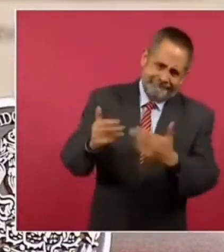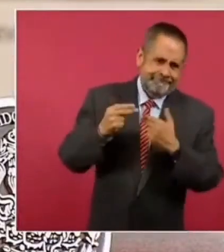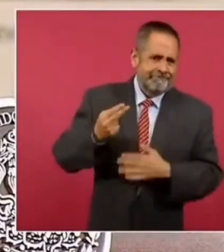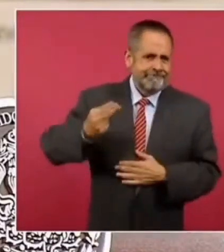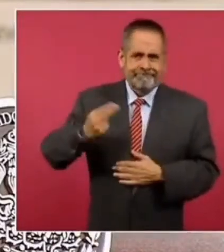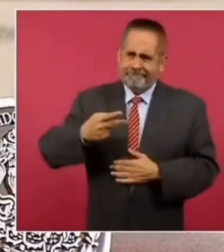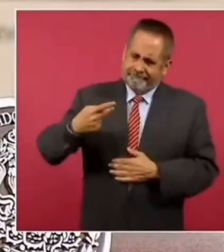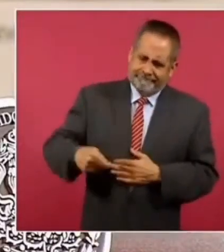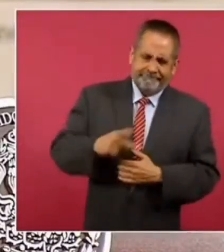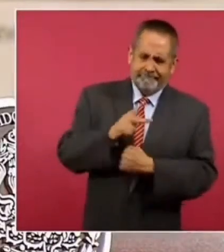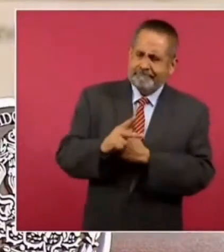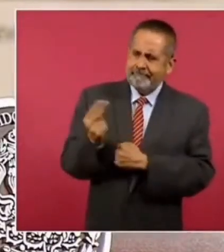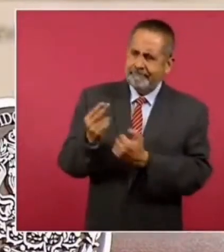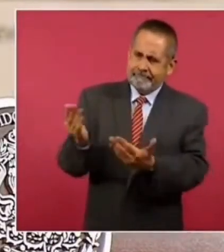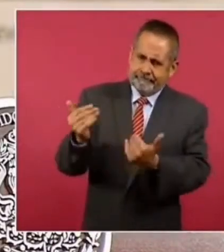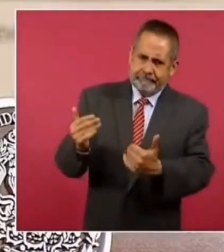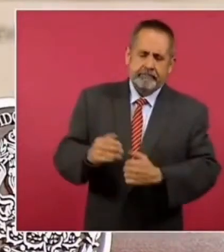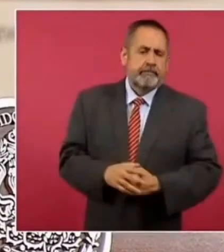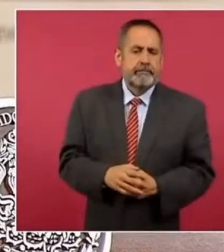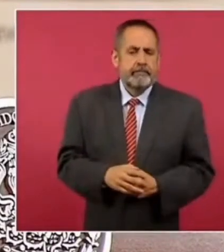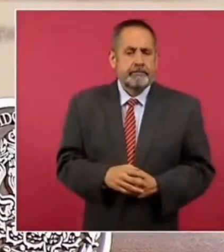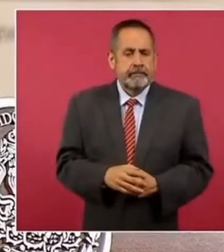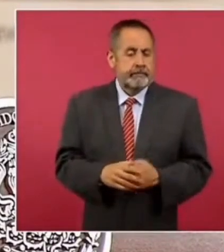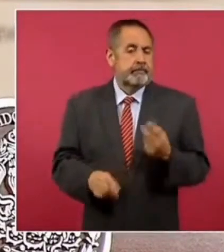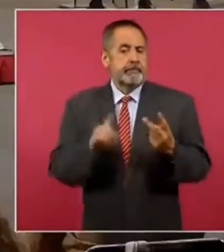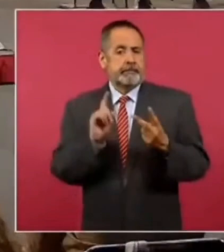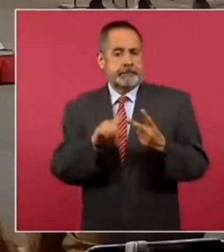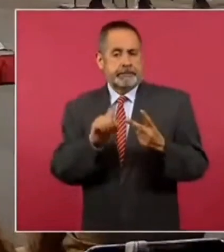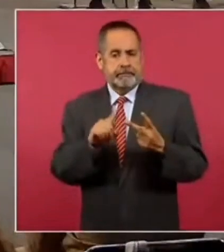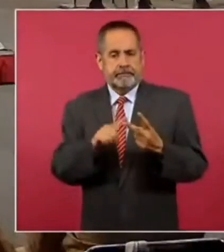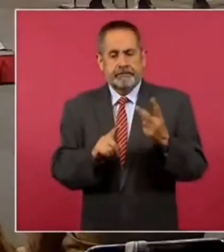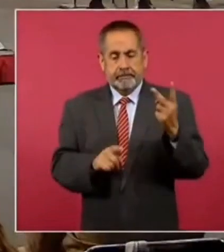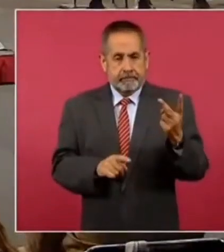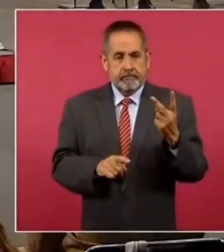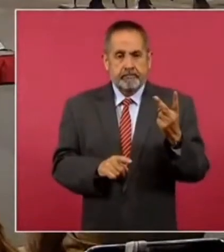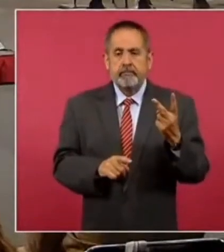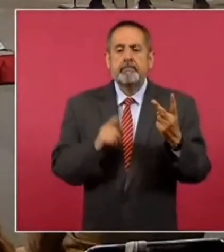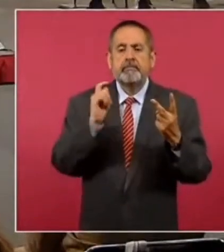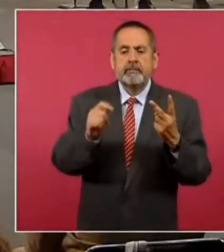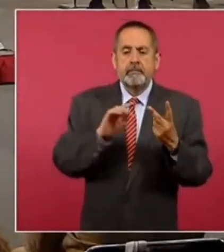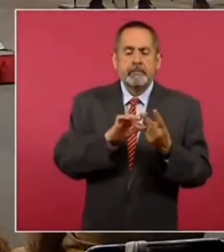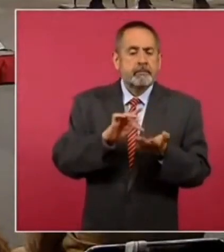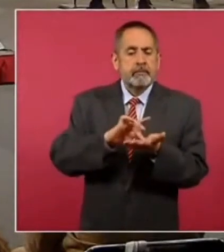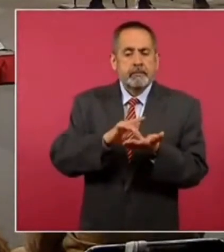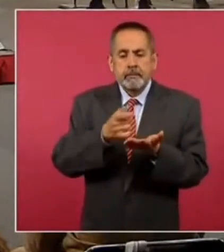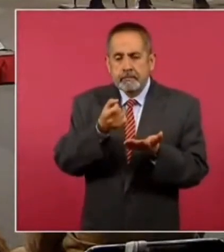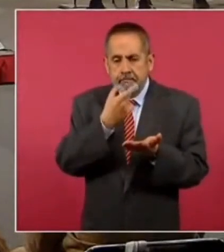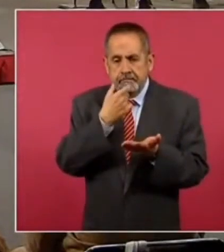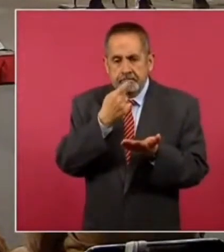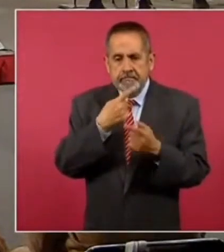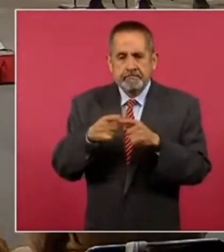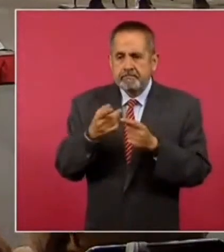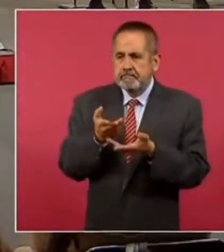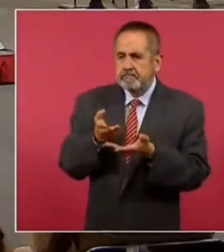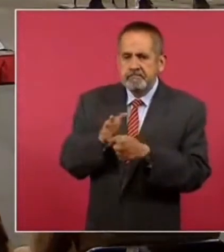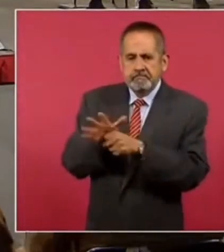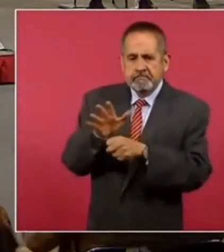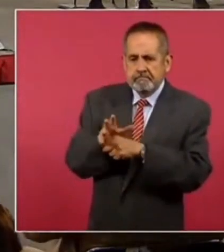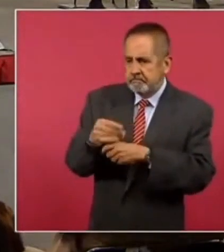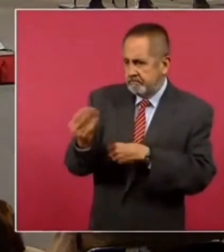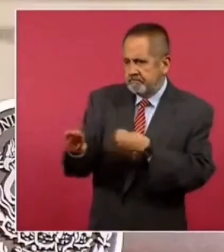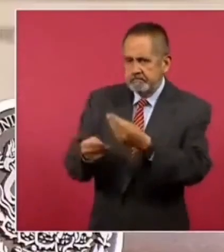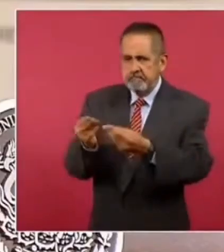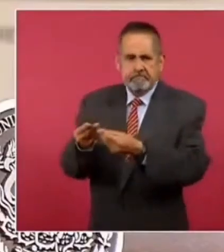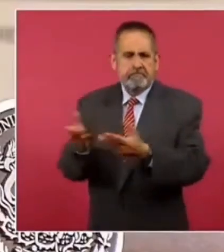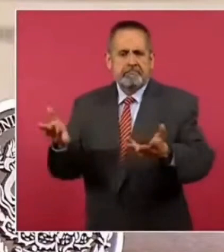está llamando. En el segundo tema vamos a hablar sobre el abasto de medicamentos y sobre todo sobre el